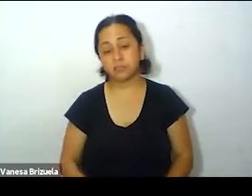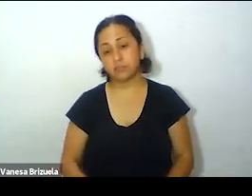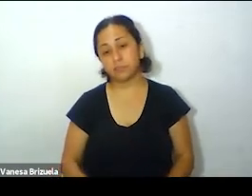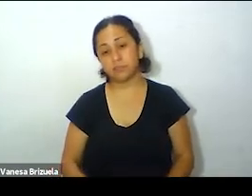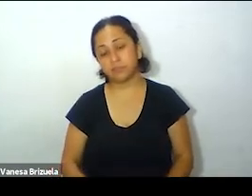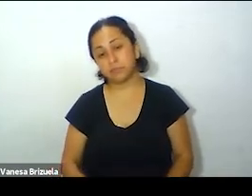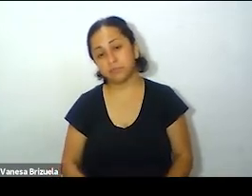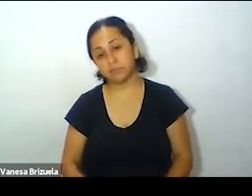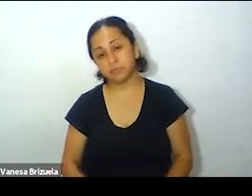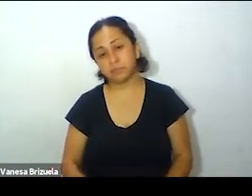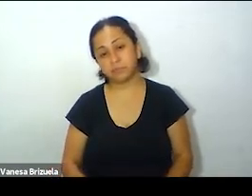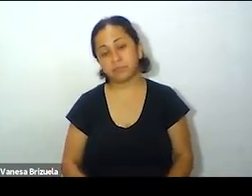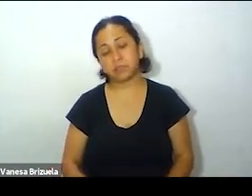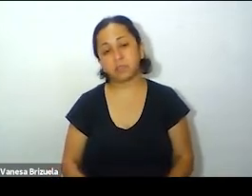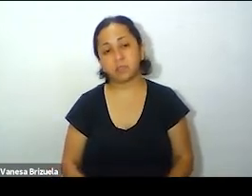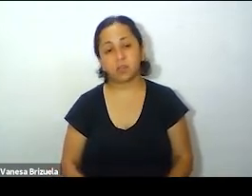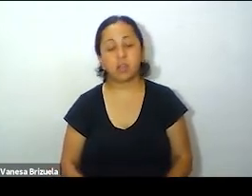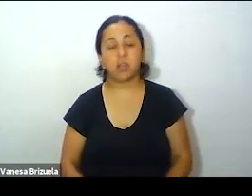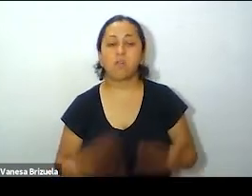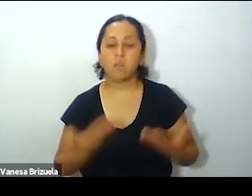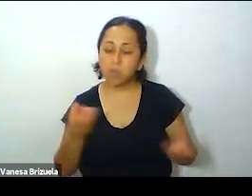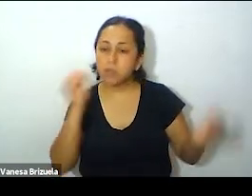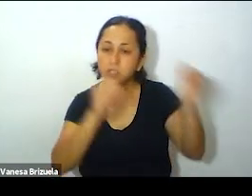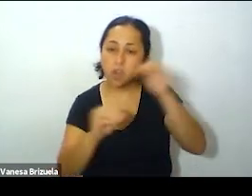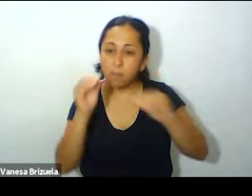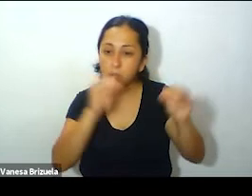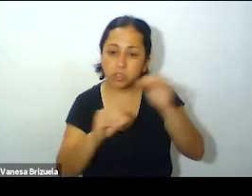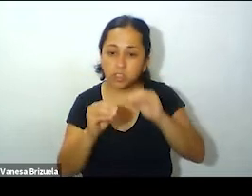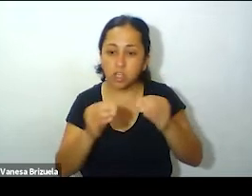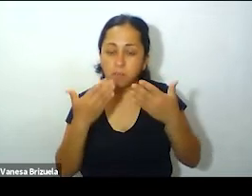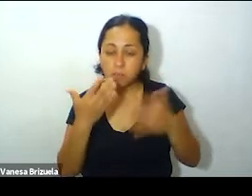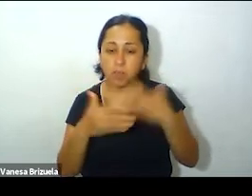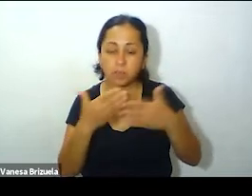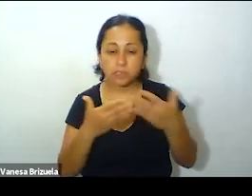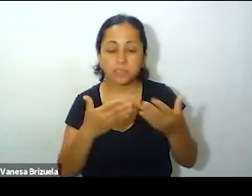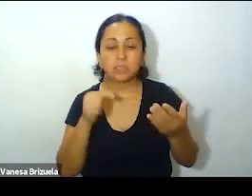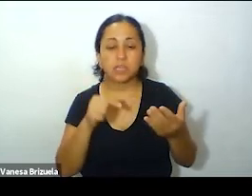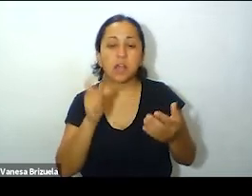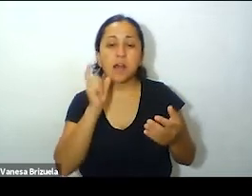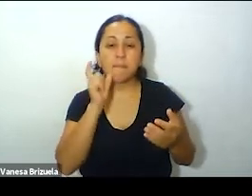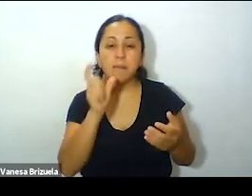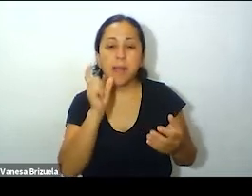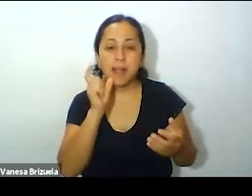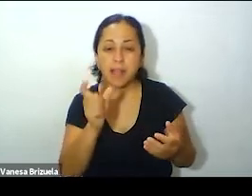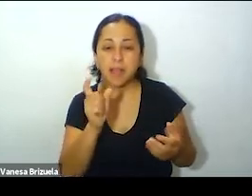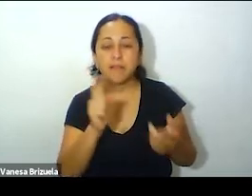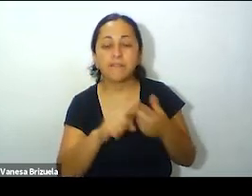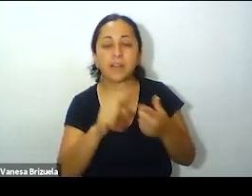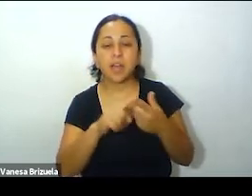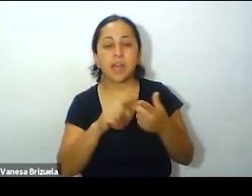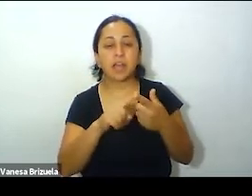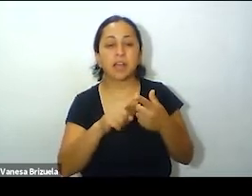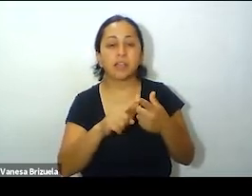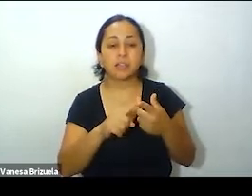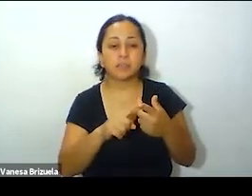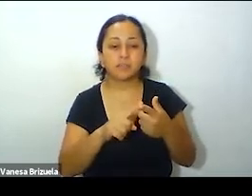podemos crear algunas composiciones donde la tipografía sea la protagonista, donde las palabras y